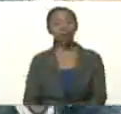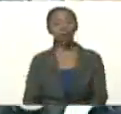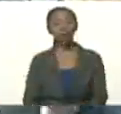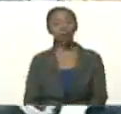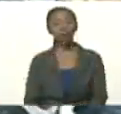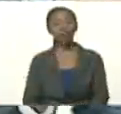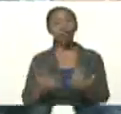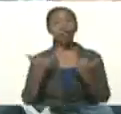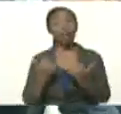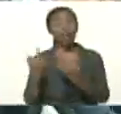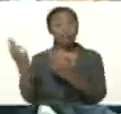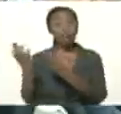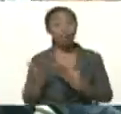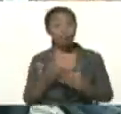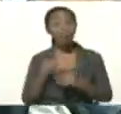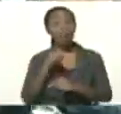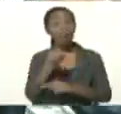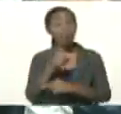Ya recibieron su Petro.